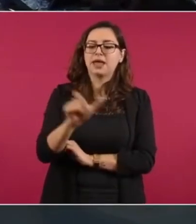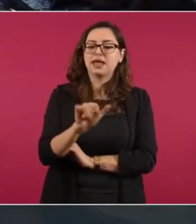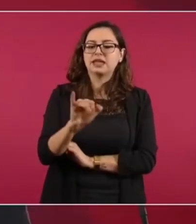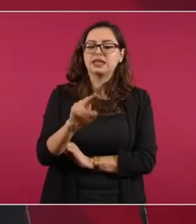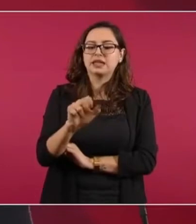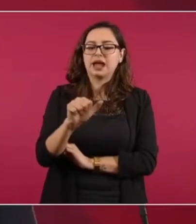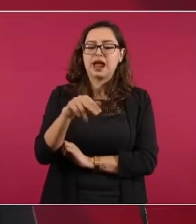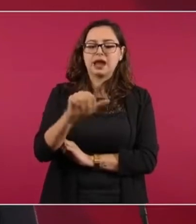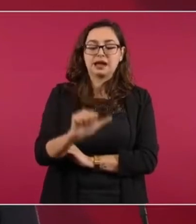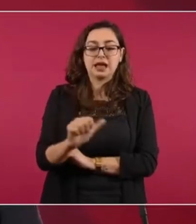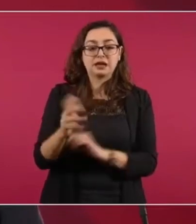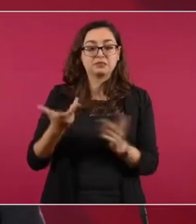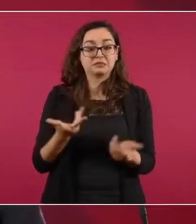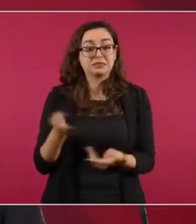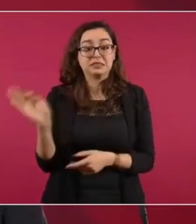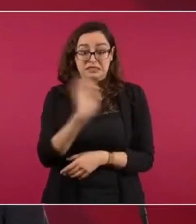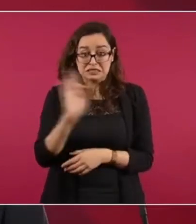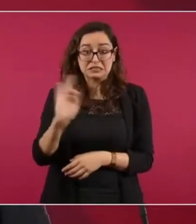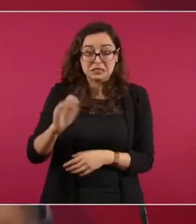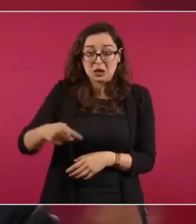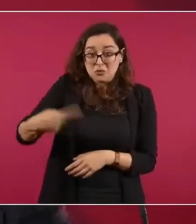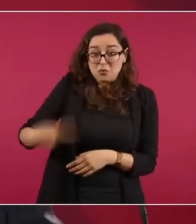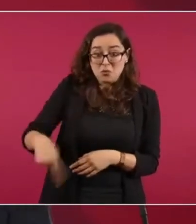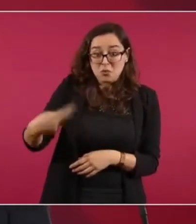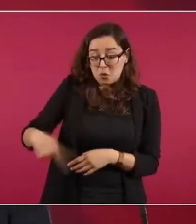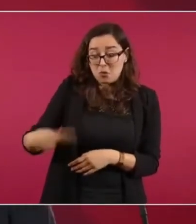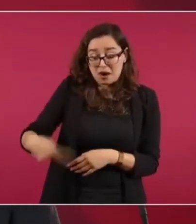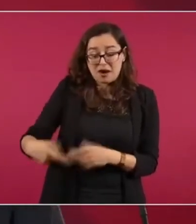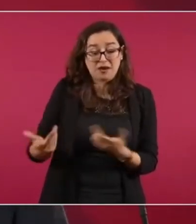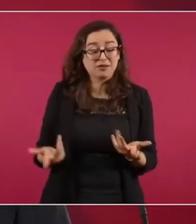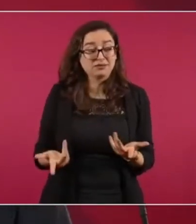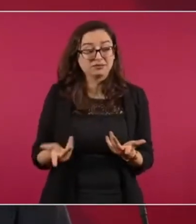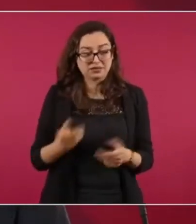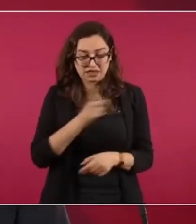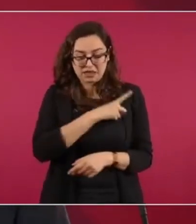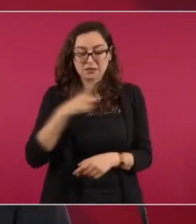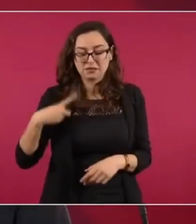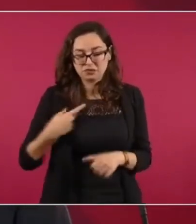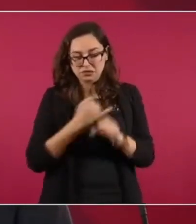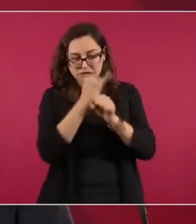es propiedad pública, hay que hacer la investigación,